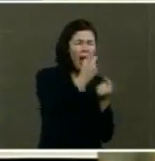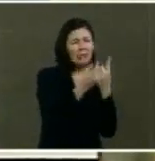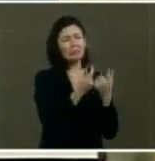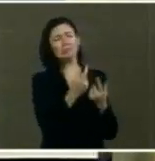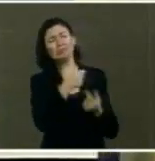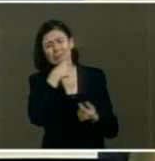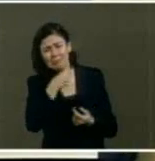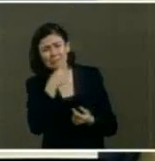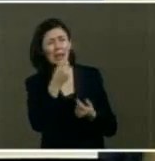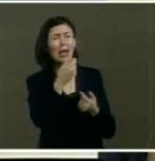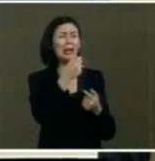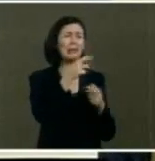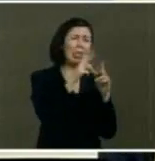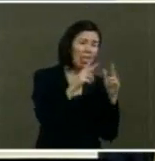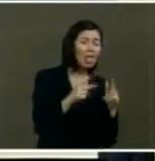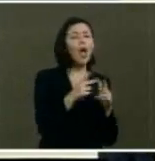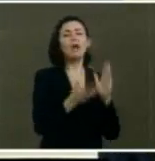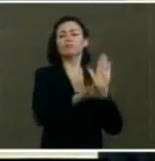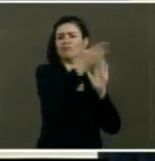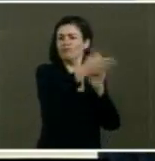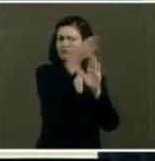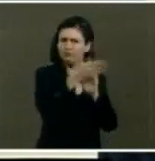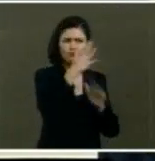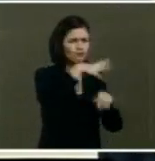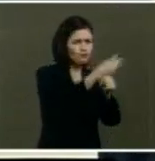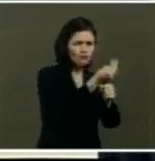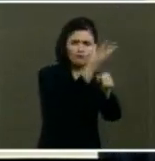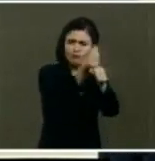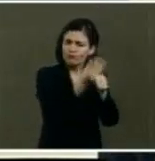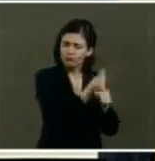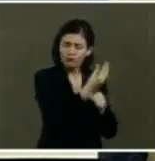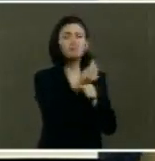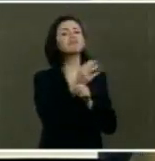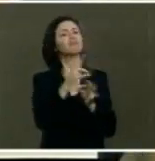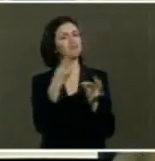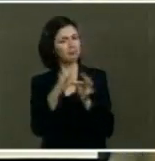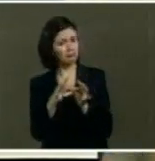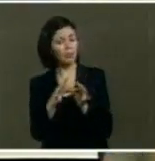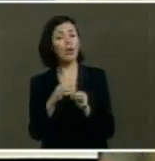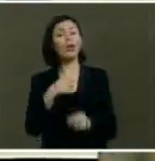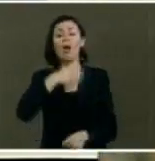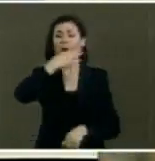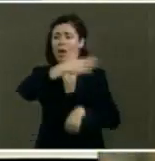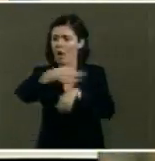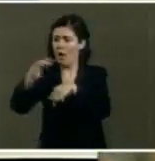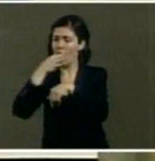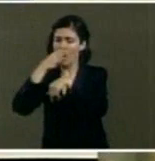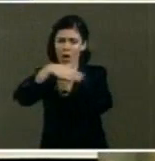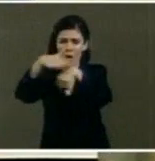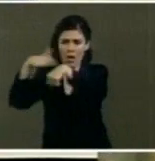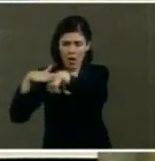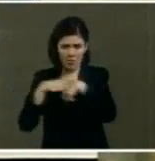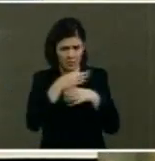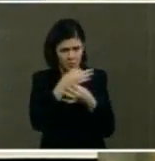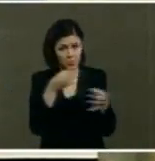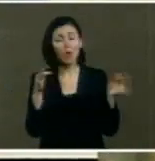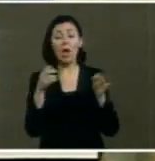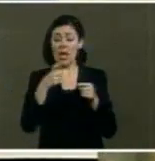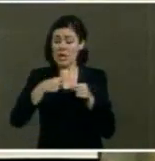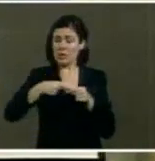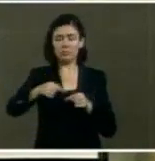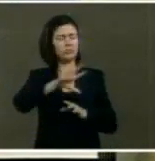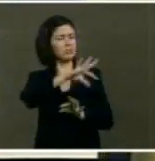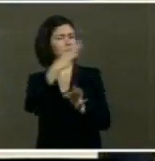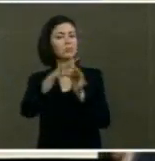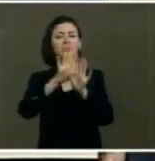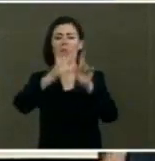Hoy quiero anunciar que este mismo año 2011 alcanzaremos la cobertura universal de salud, que es un